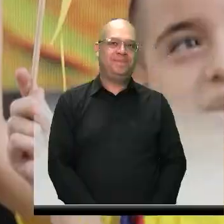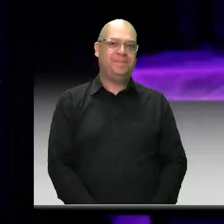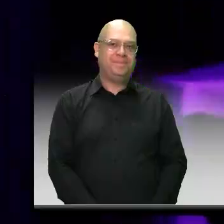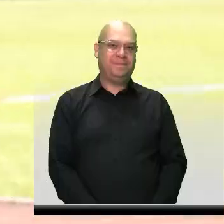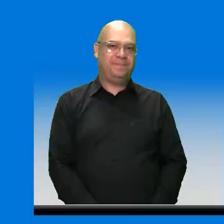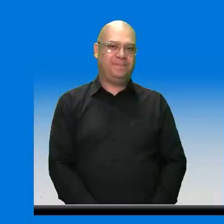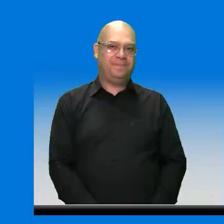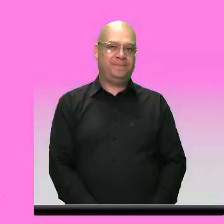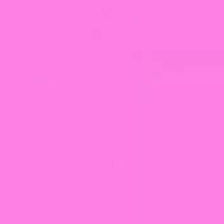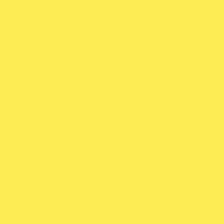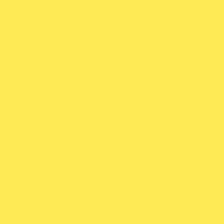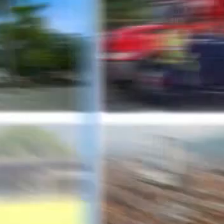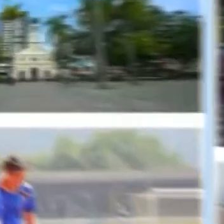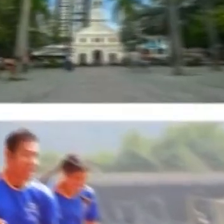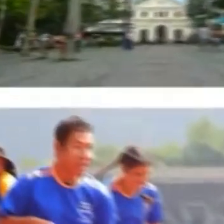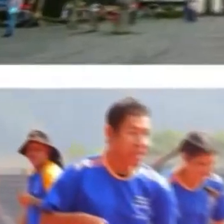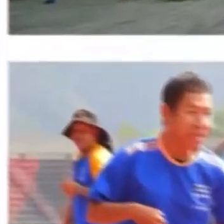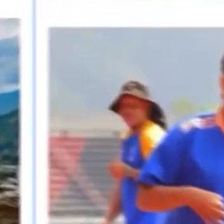¡Gracias!